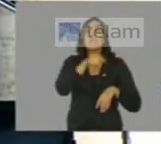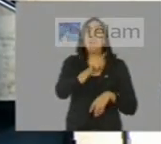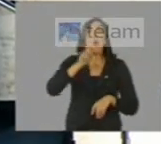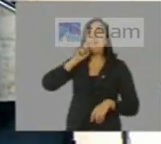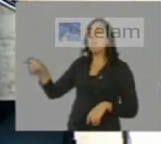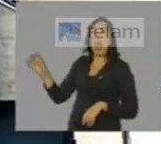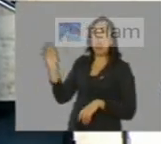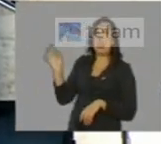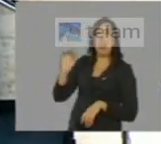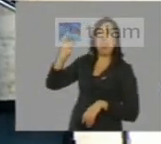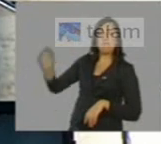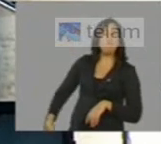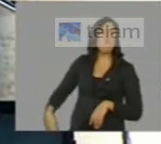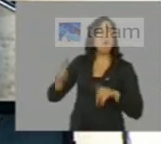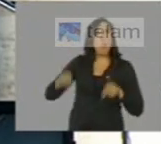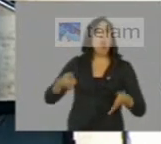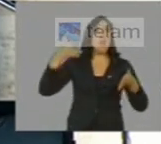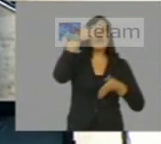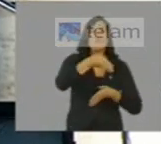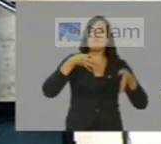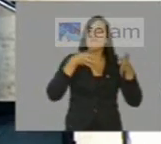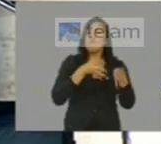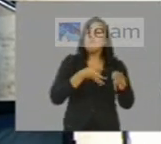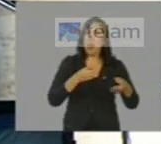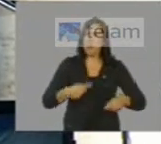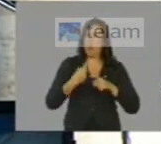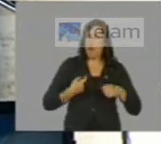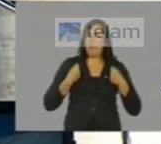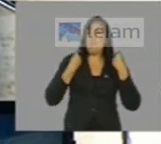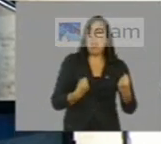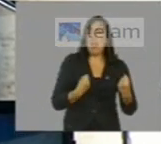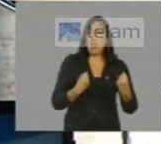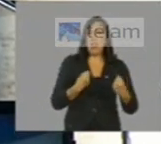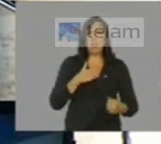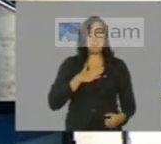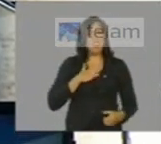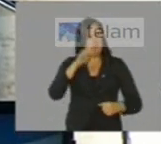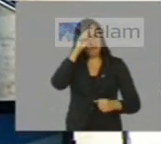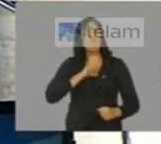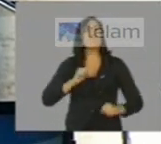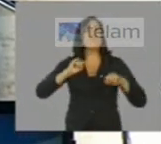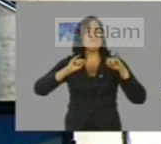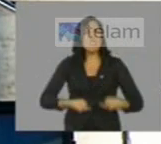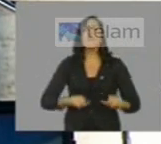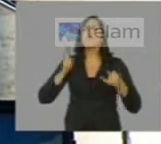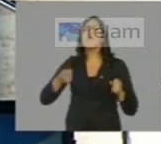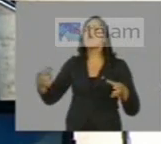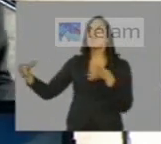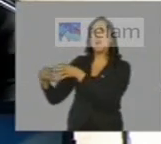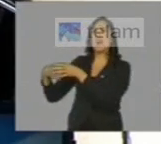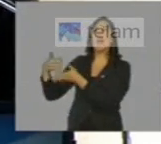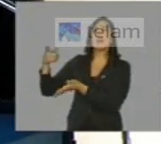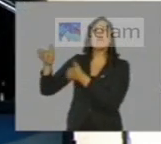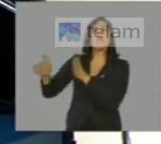desobediencia, si no hubiera sido por la valentía y el coraje para oponerse a lo que el establishment de la época